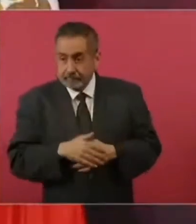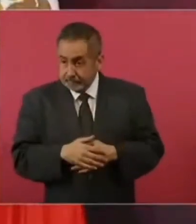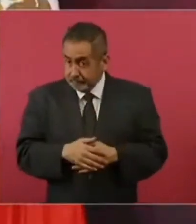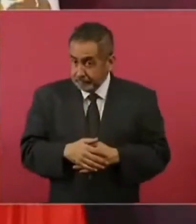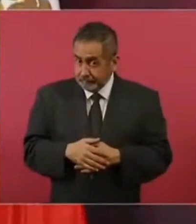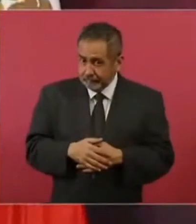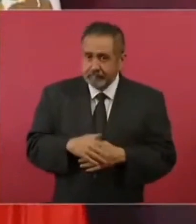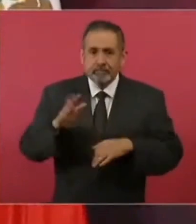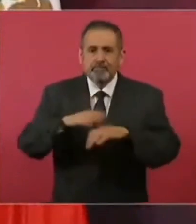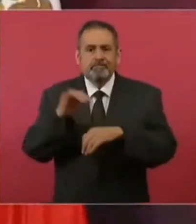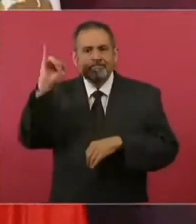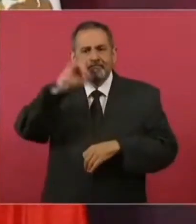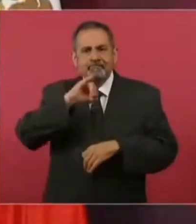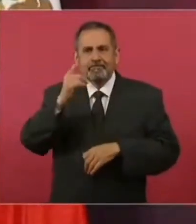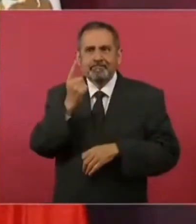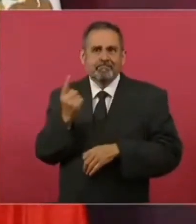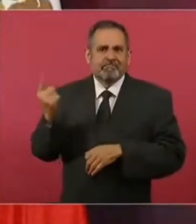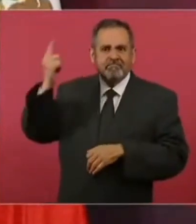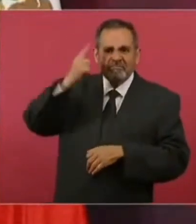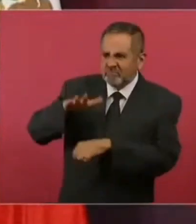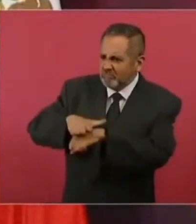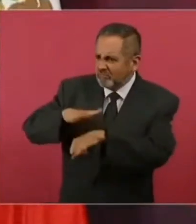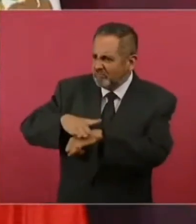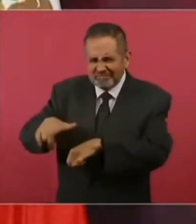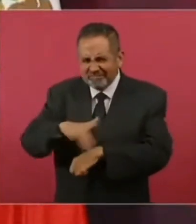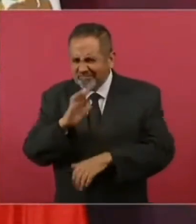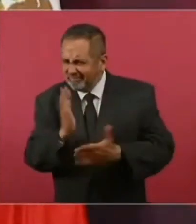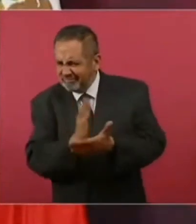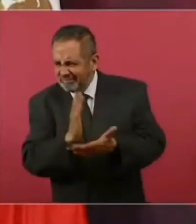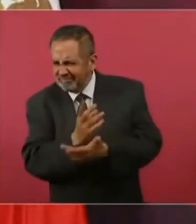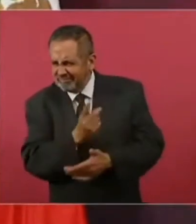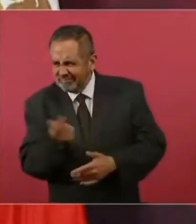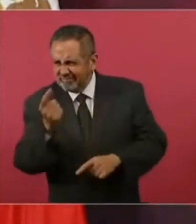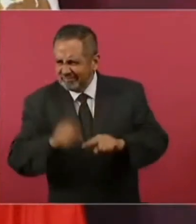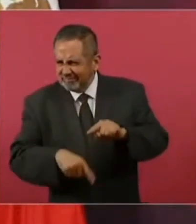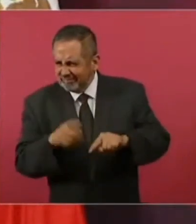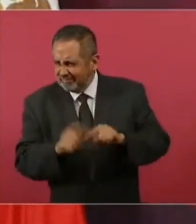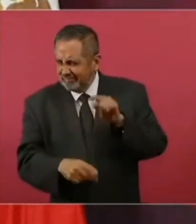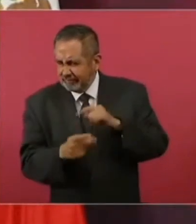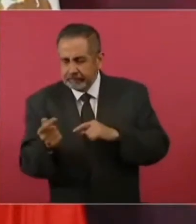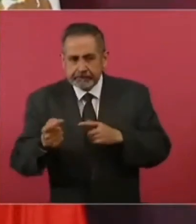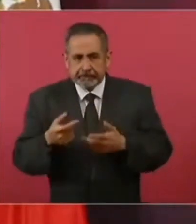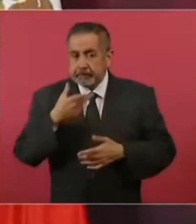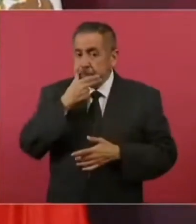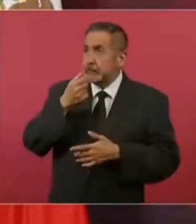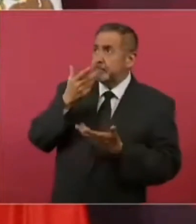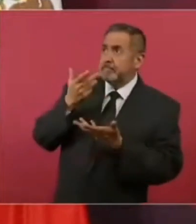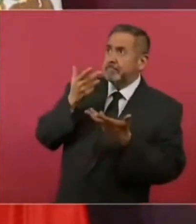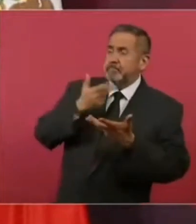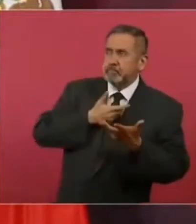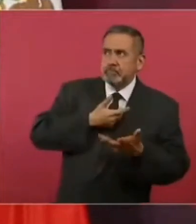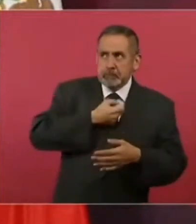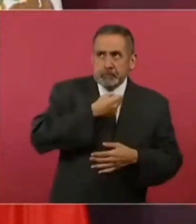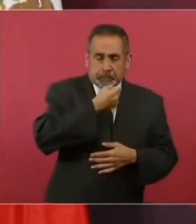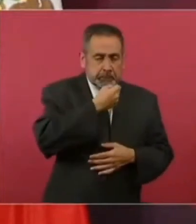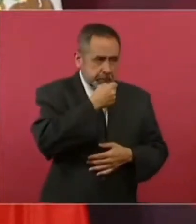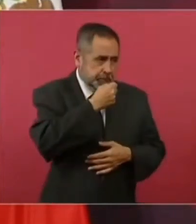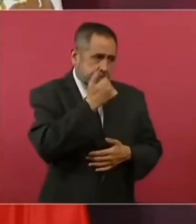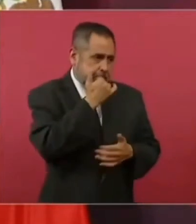porque ya lo estaban presionando de arriba. muy